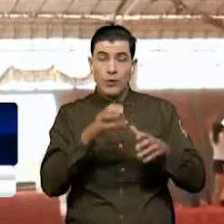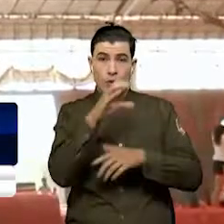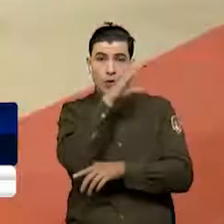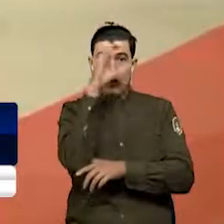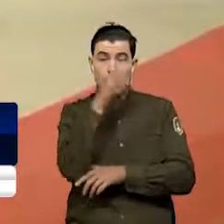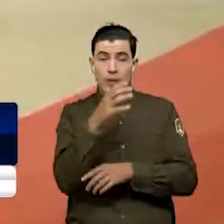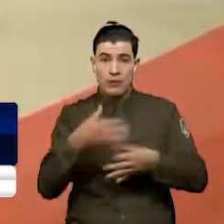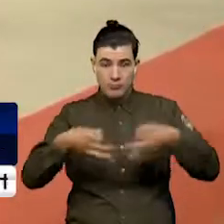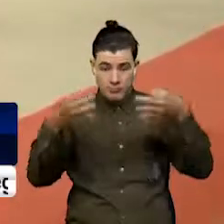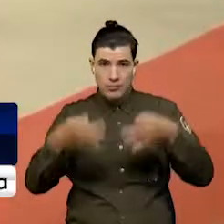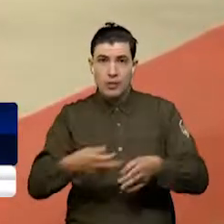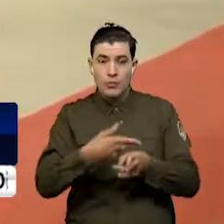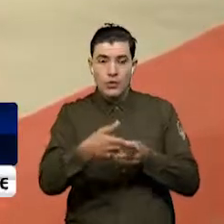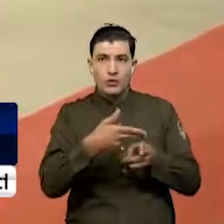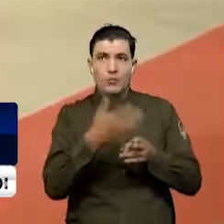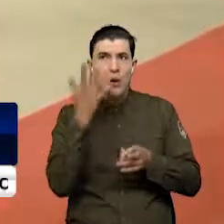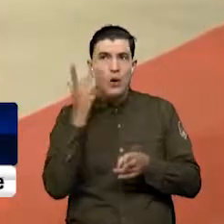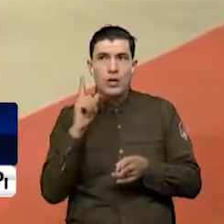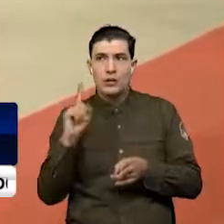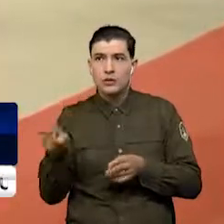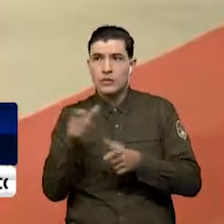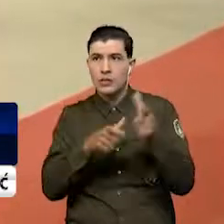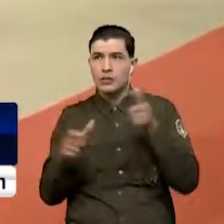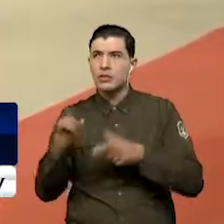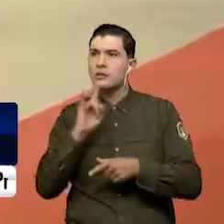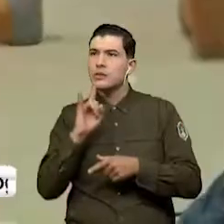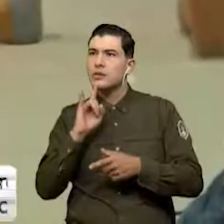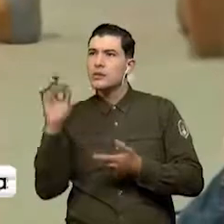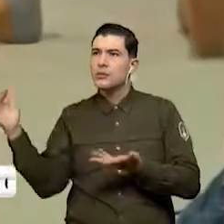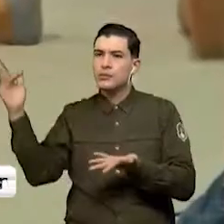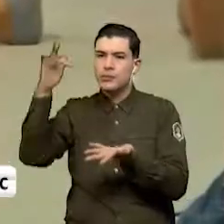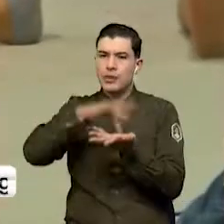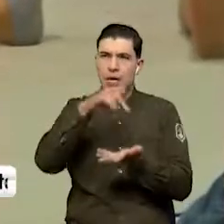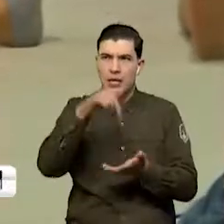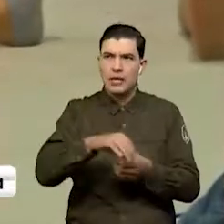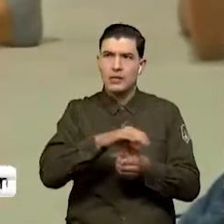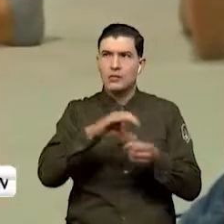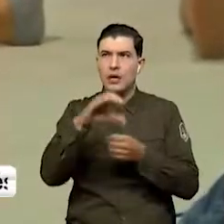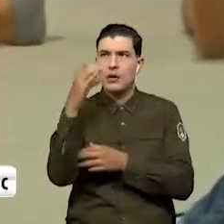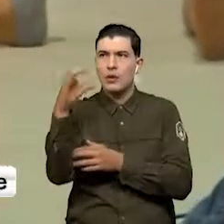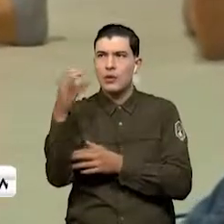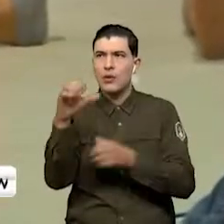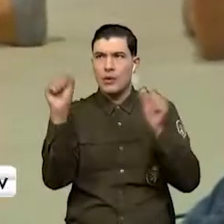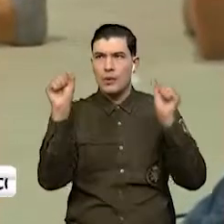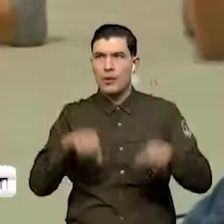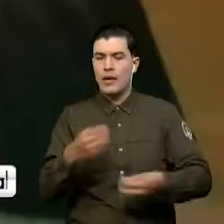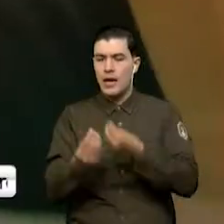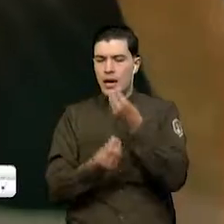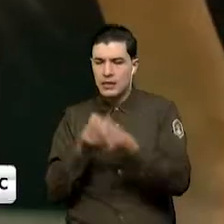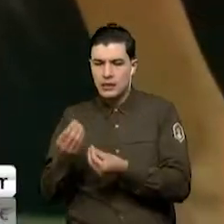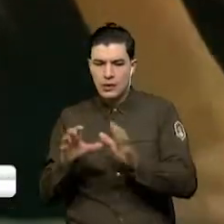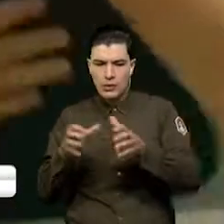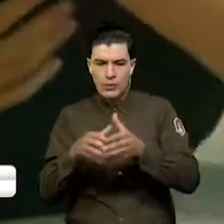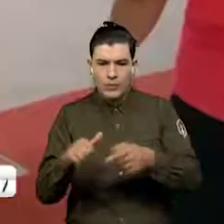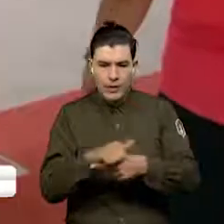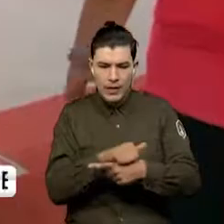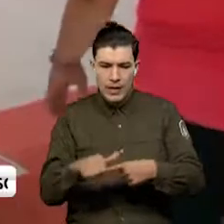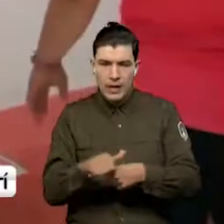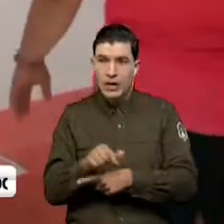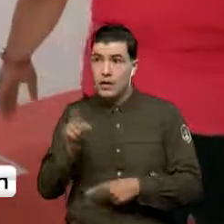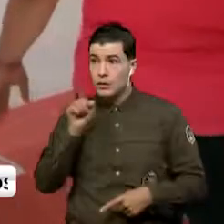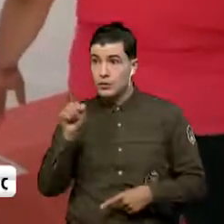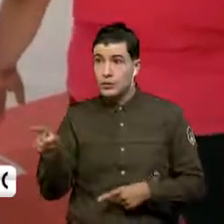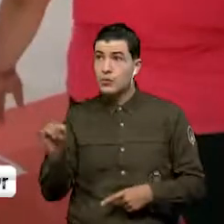que los próximos días gimnastas de eeuu se tomarán a cúcuta para realizar una base de entrenamiento eeuu